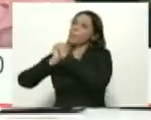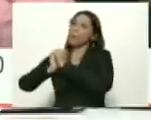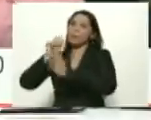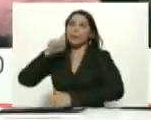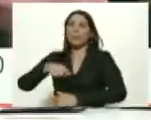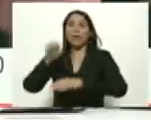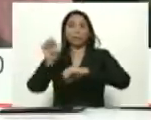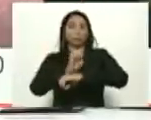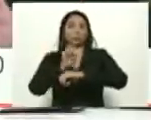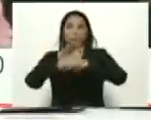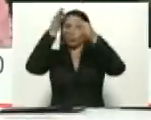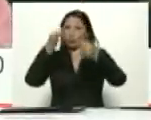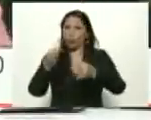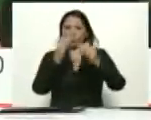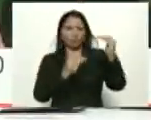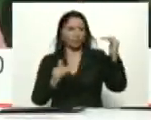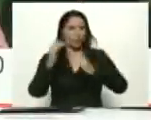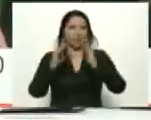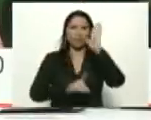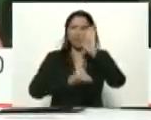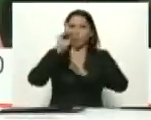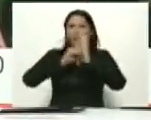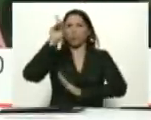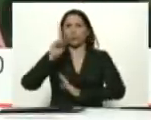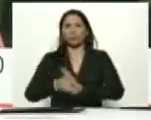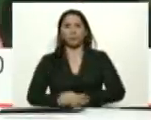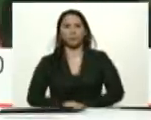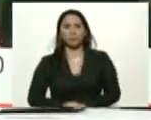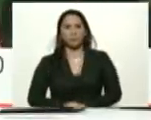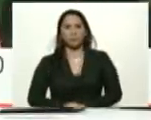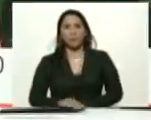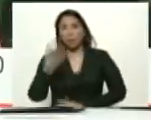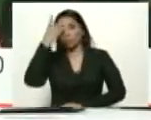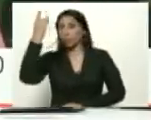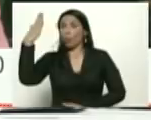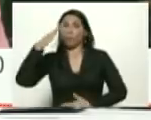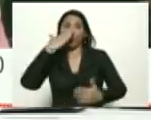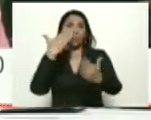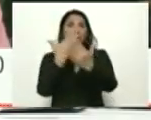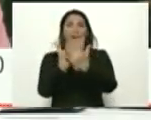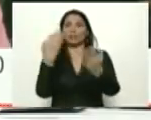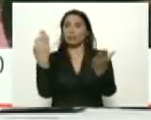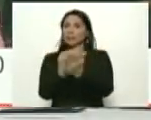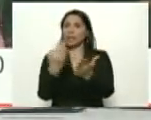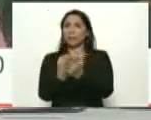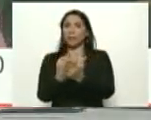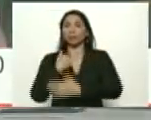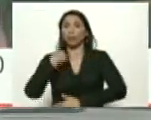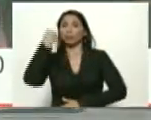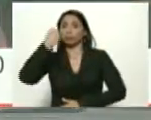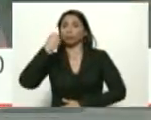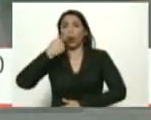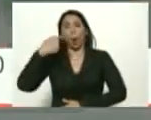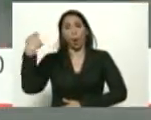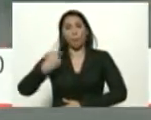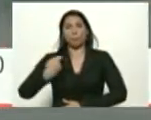la economía real levantando. Dios por delante siempre, así lo creo. Soy un